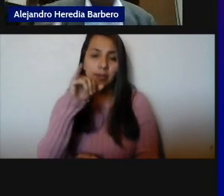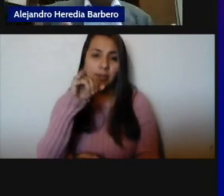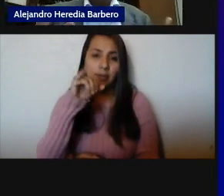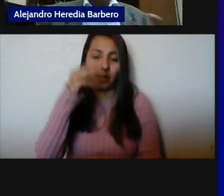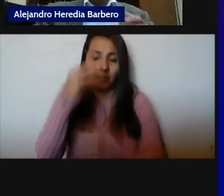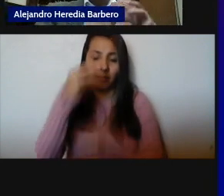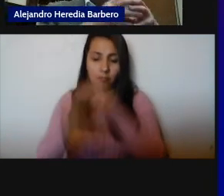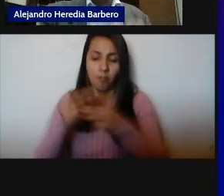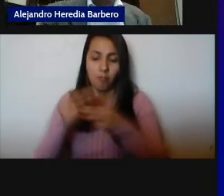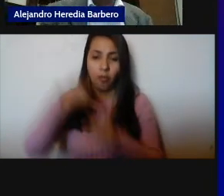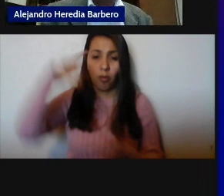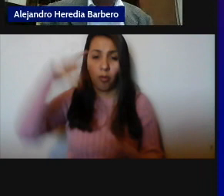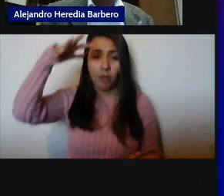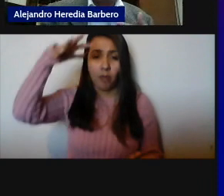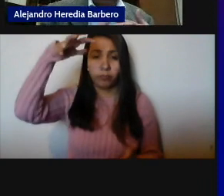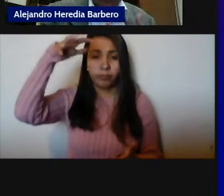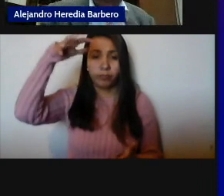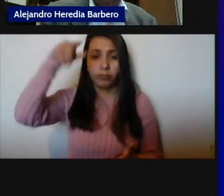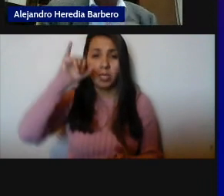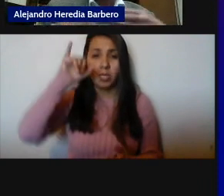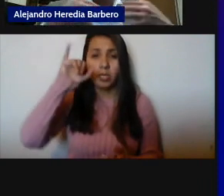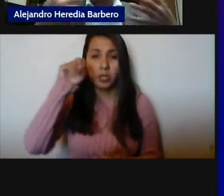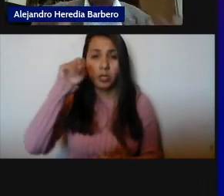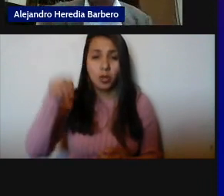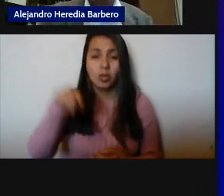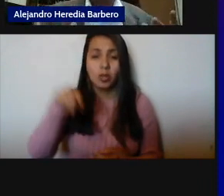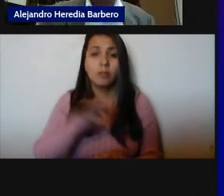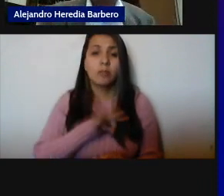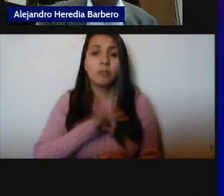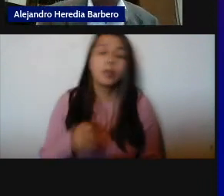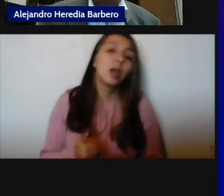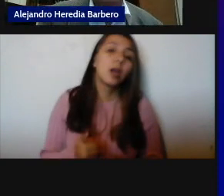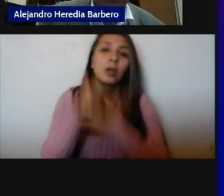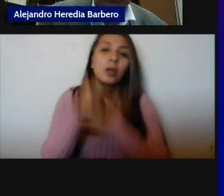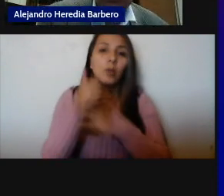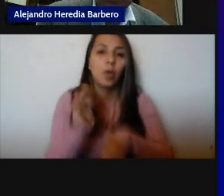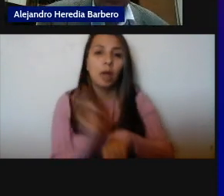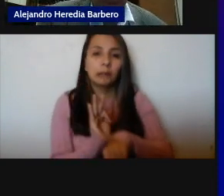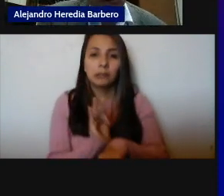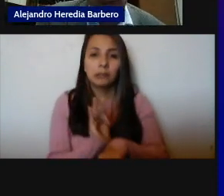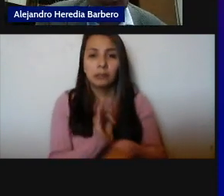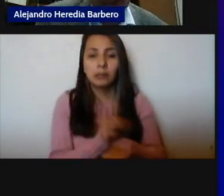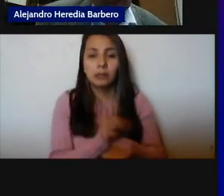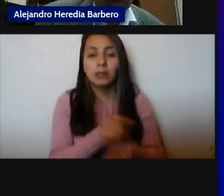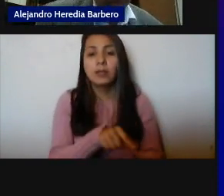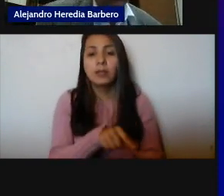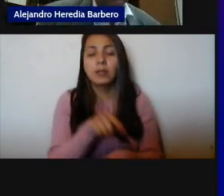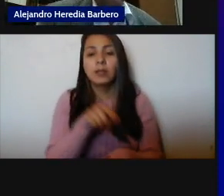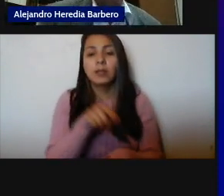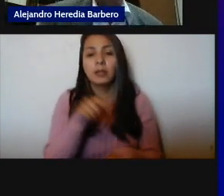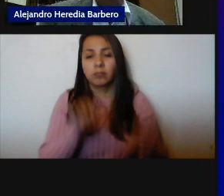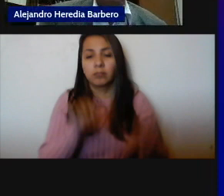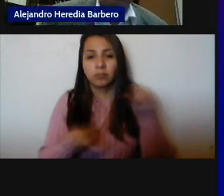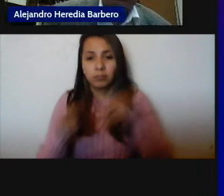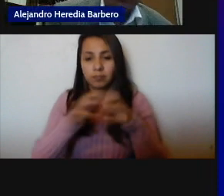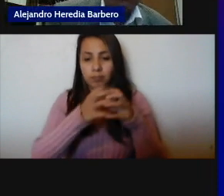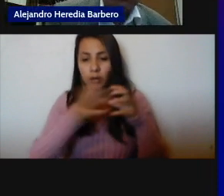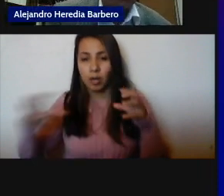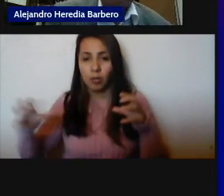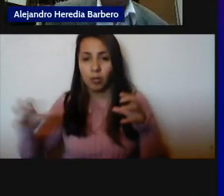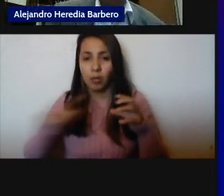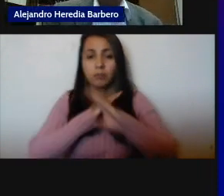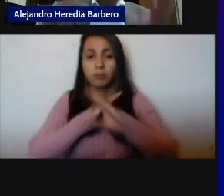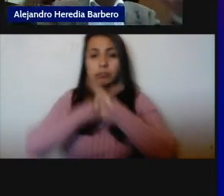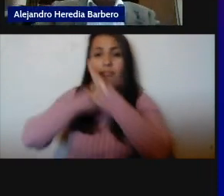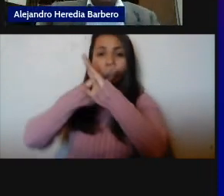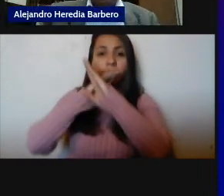existe. Entonces, el campo magnético terrestre pudo haber comenzado a protegernos o a proteger estos sistemas físico-químicos cada vez